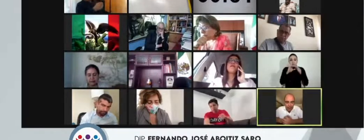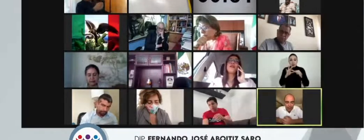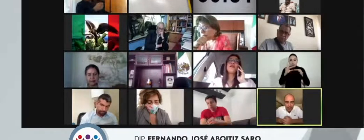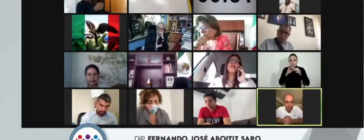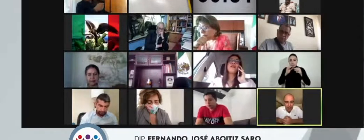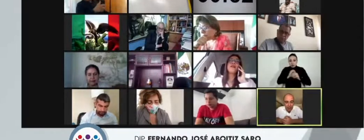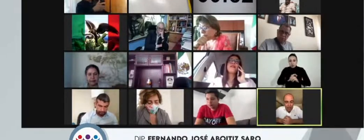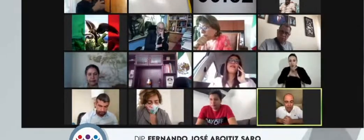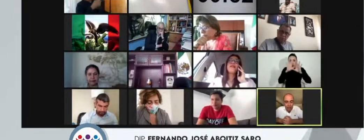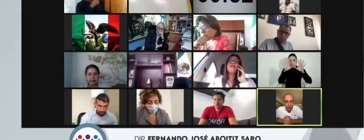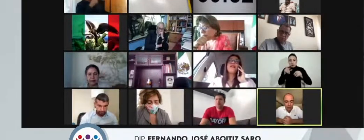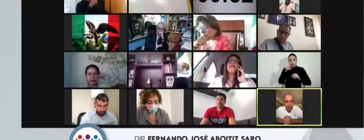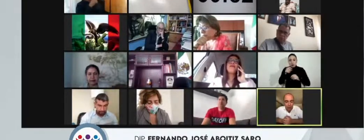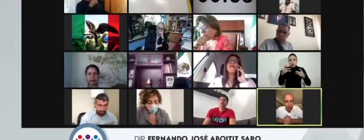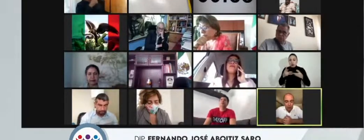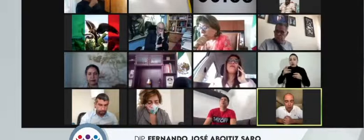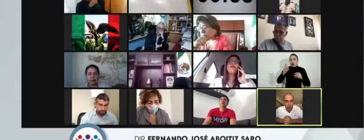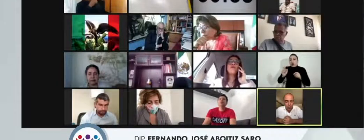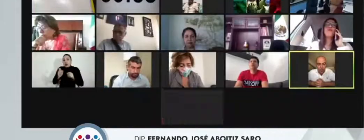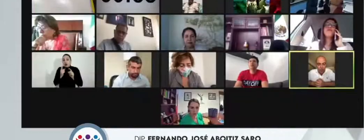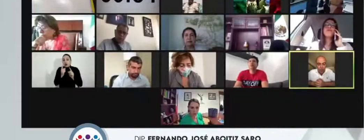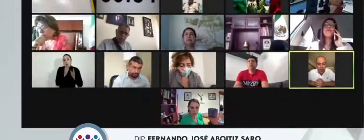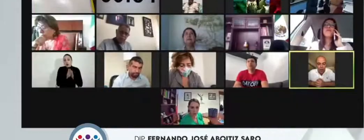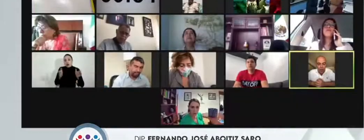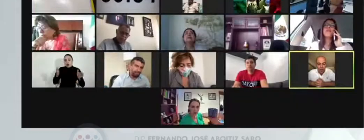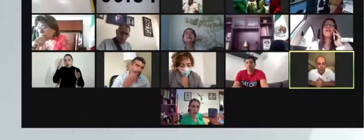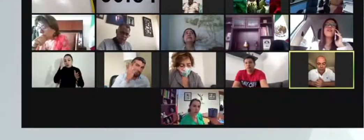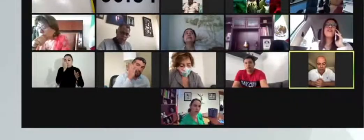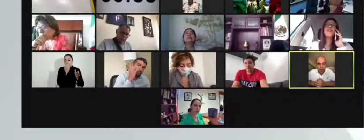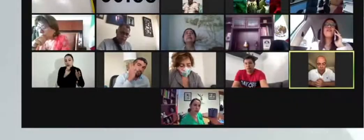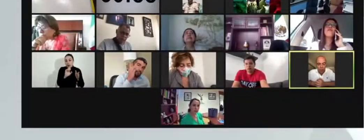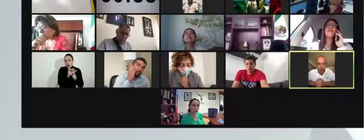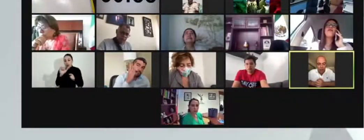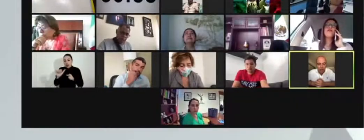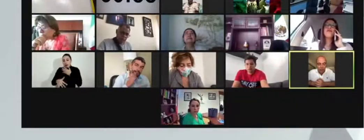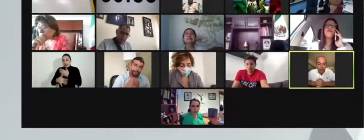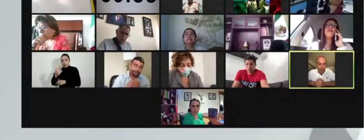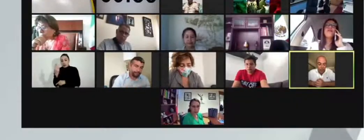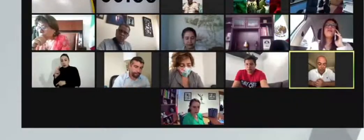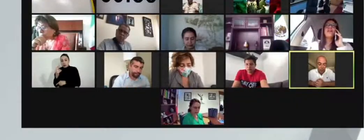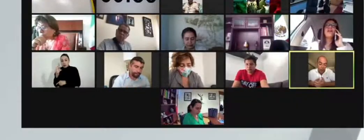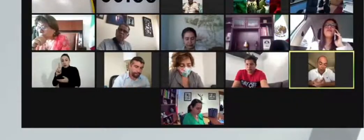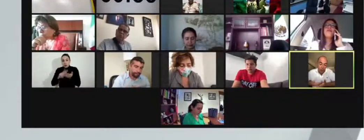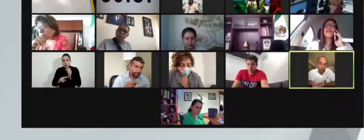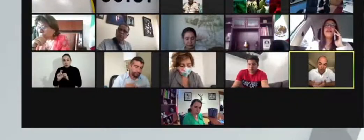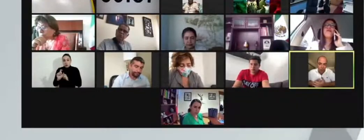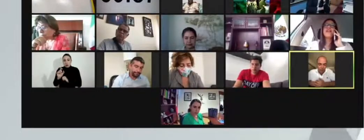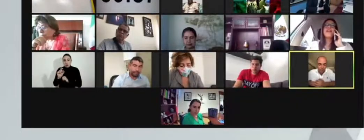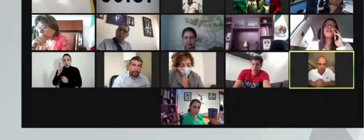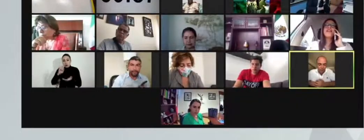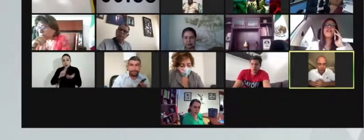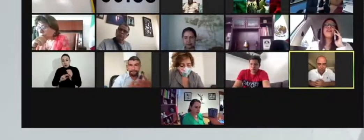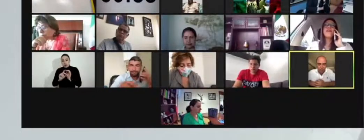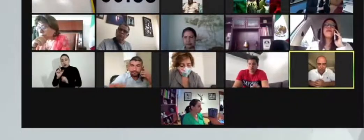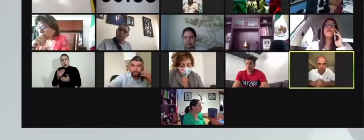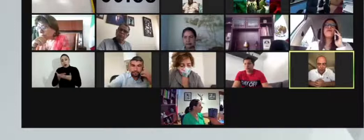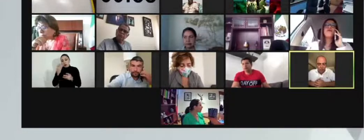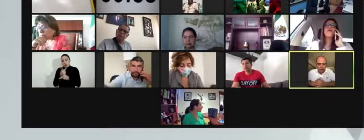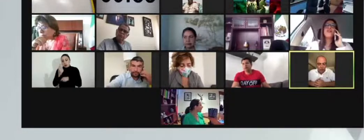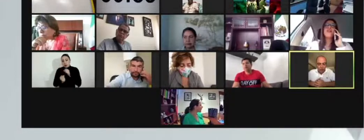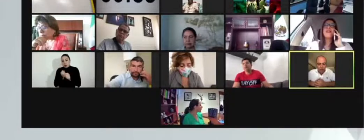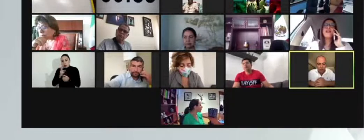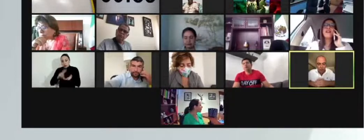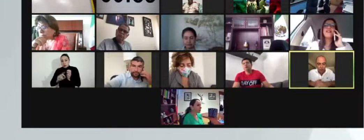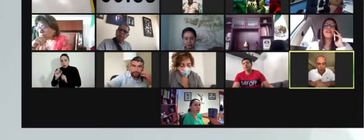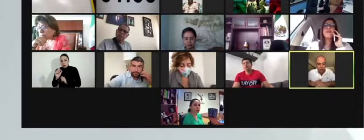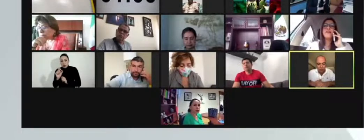acciones realizadas durante el periodo del 1 de enero al 15 de noviembre del año en curso, bueno, el año pasado, por dicha dependencia con respecto al